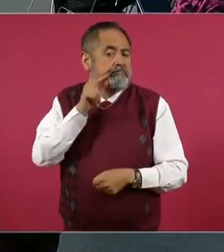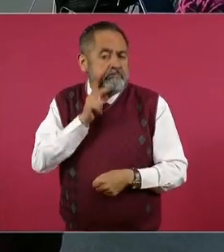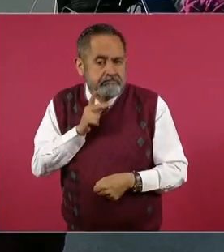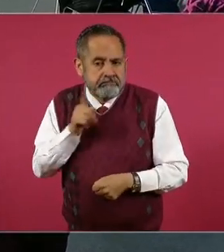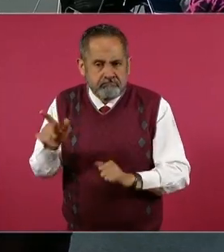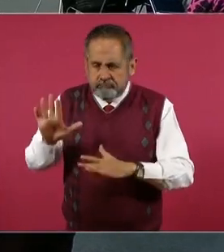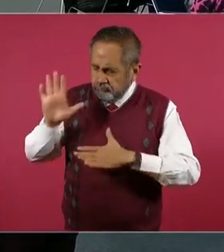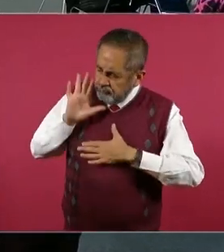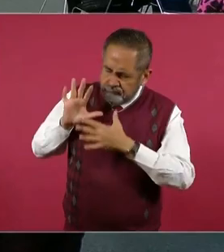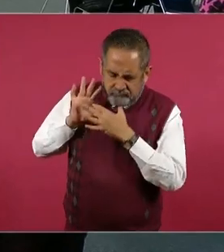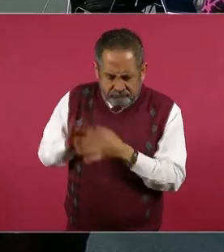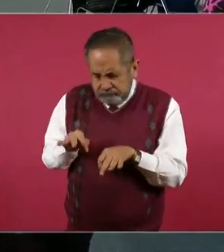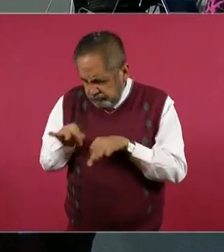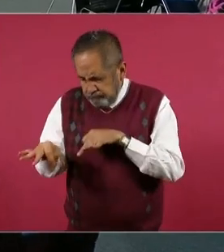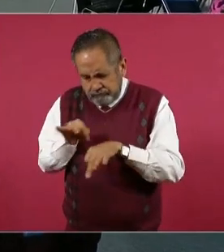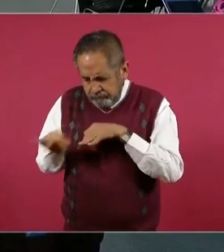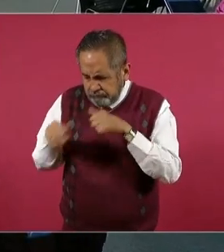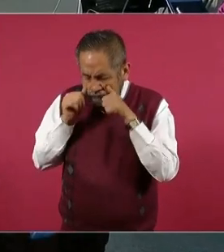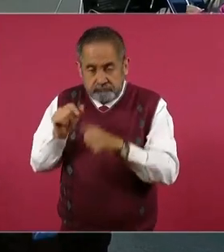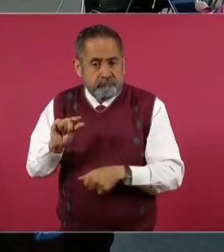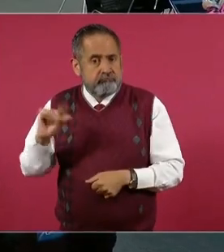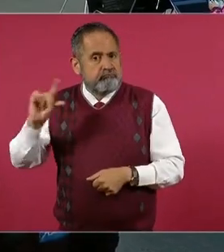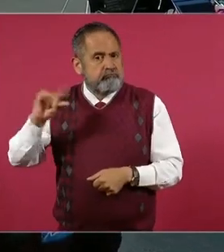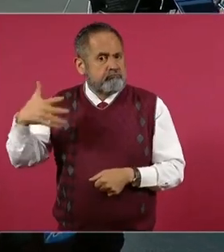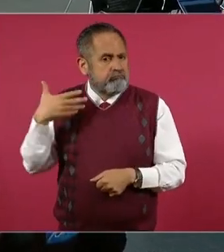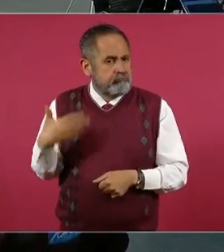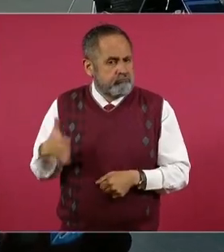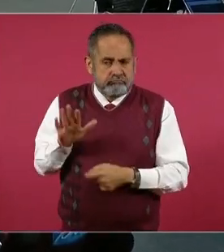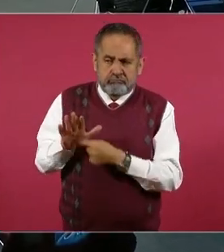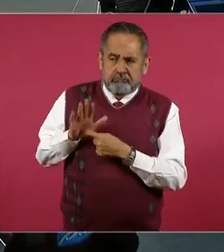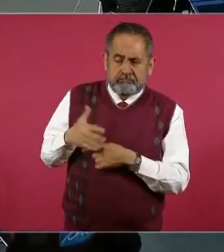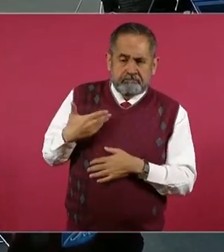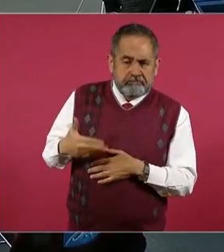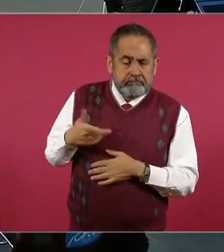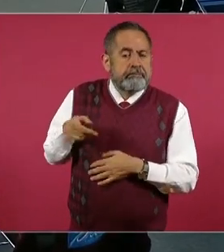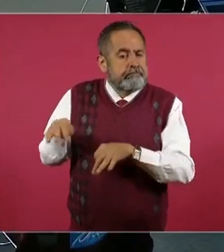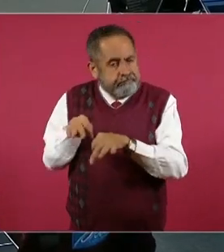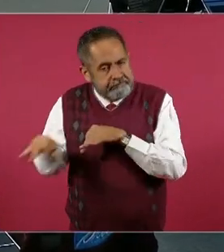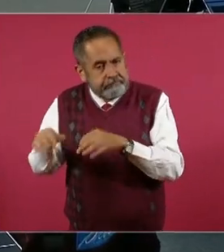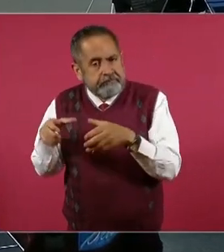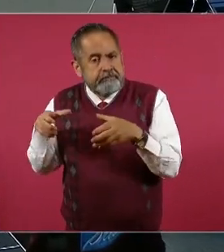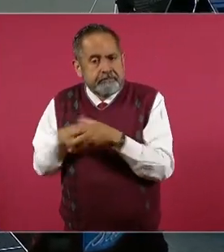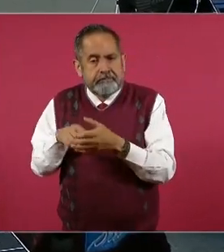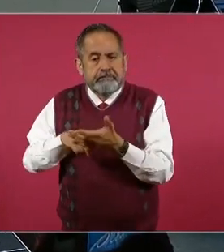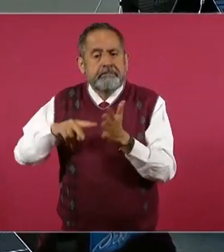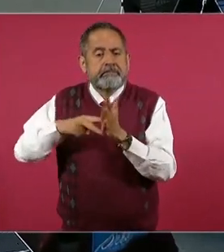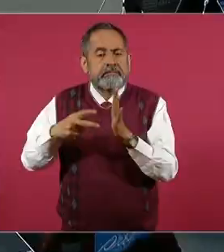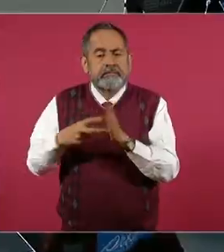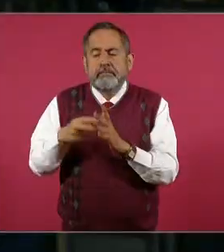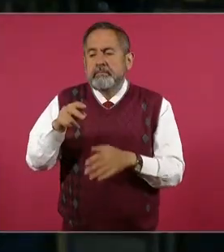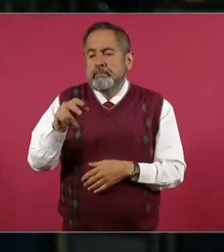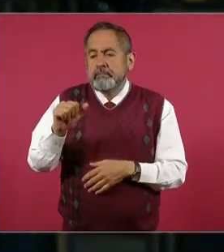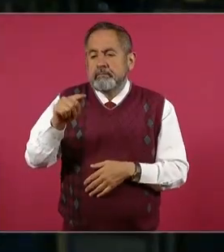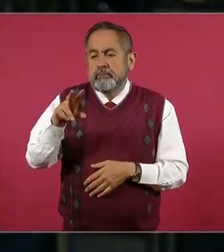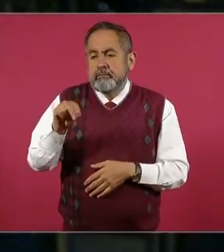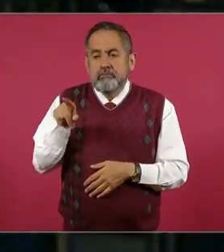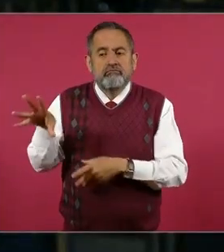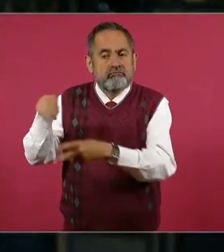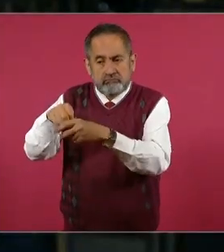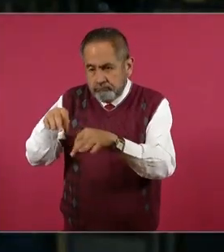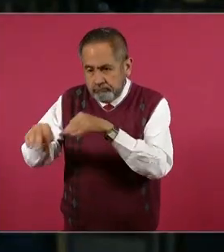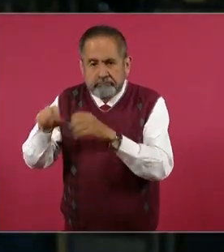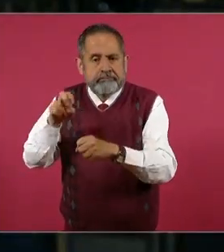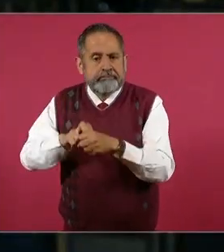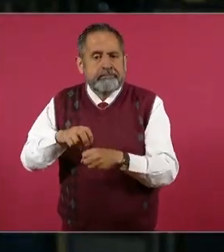un compromiso inquebrantable y un profesionalismo ejemplar. Su trabajo en la refinería Ingeniero Antonio Doval y Jaime,